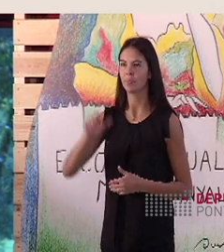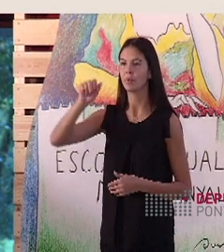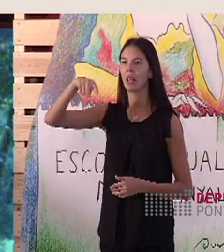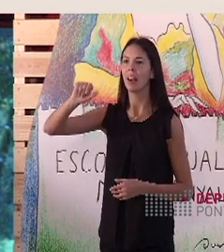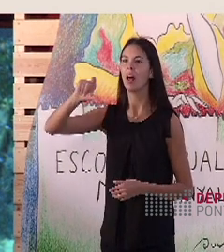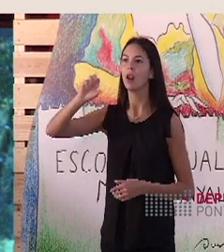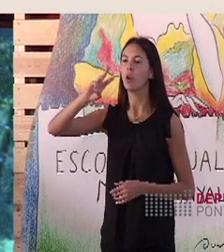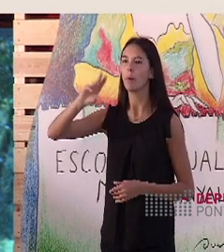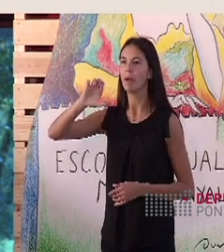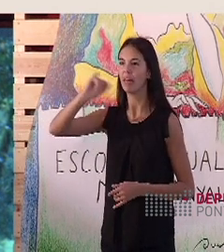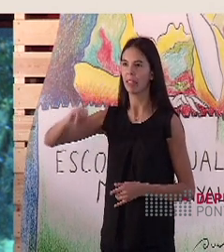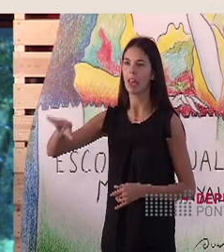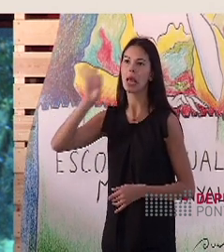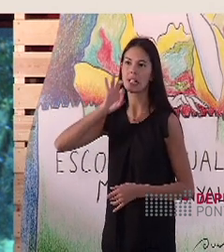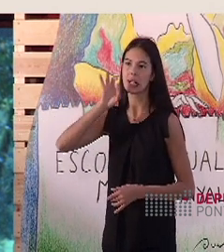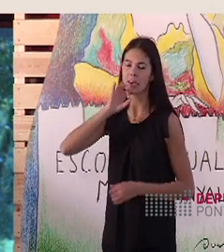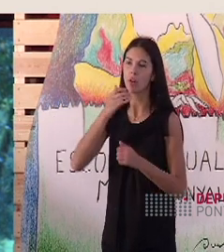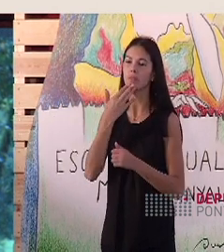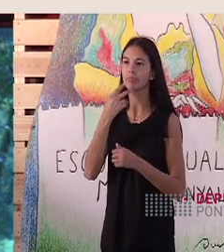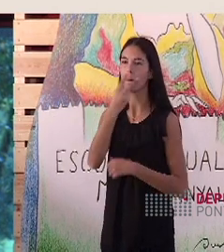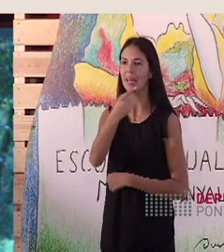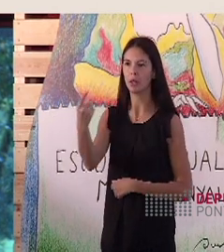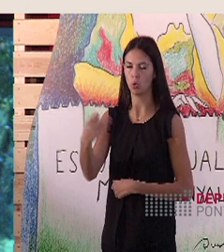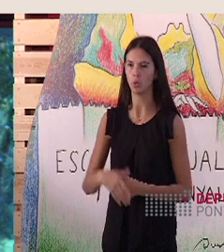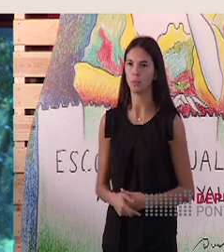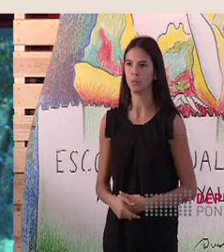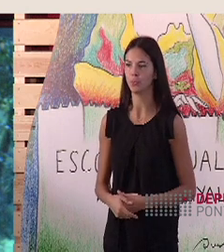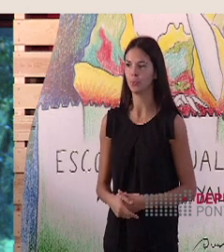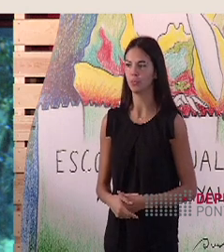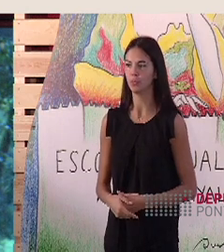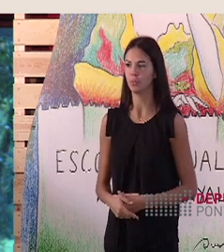Ana López Gallego, 21 anos.